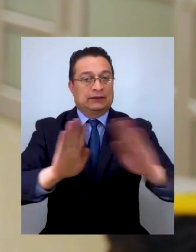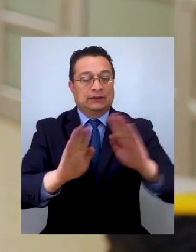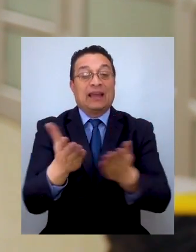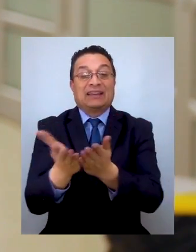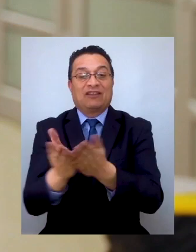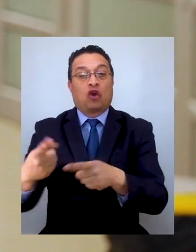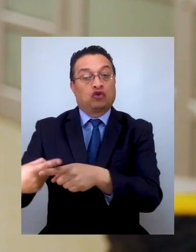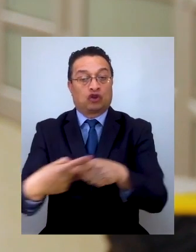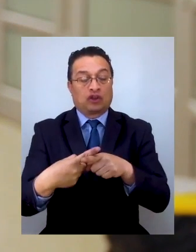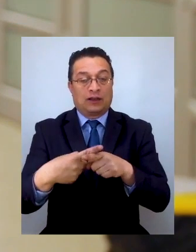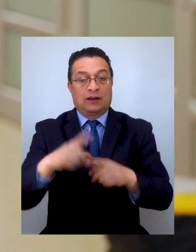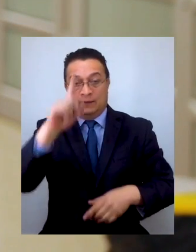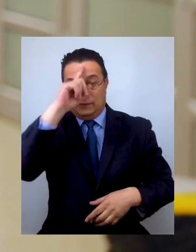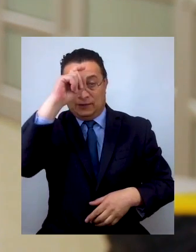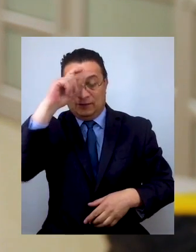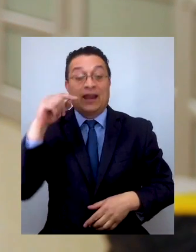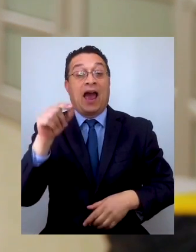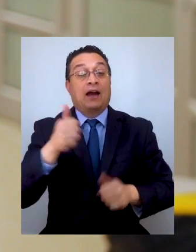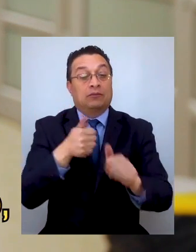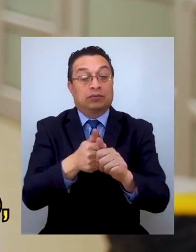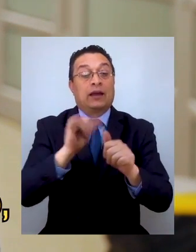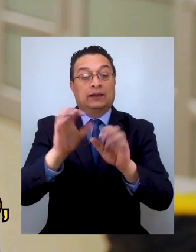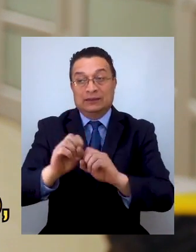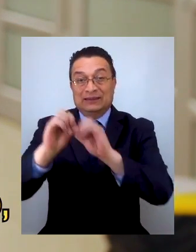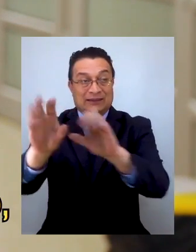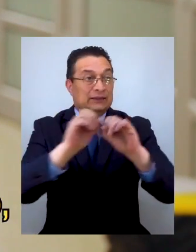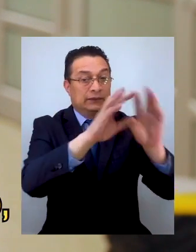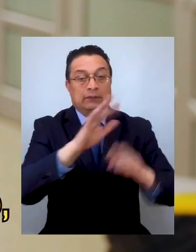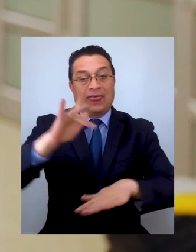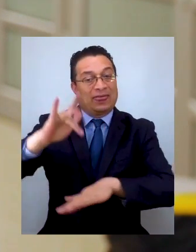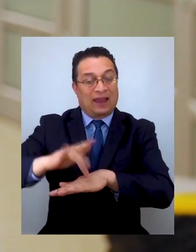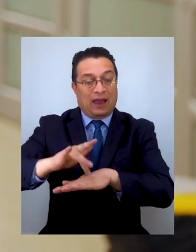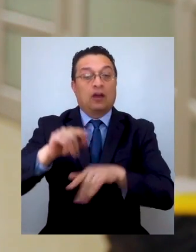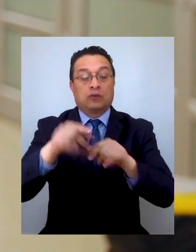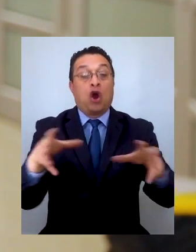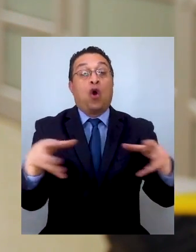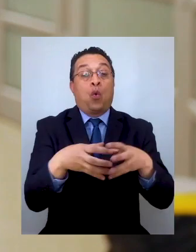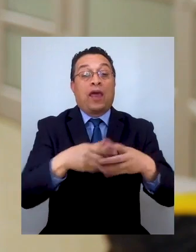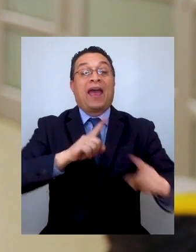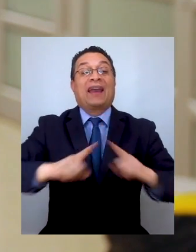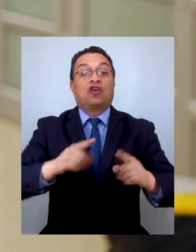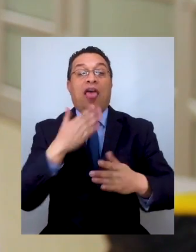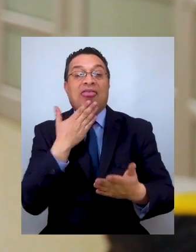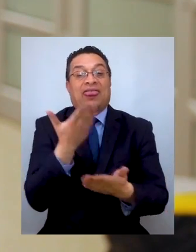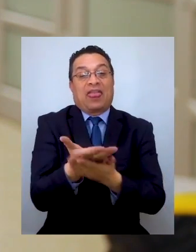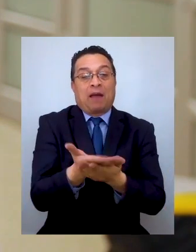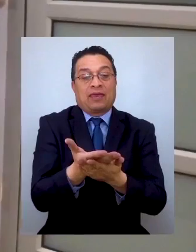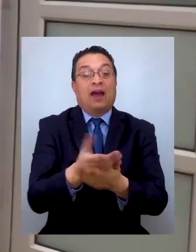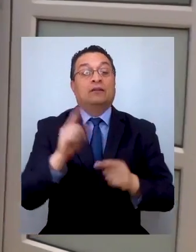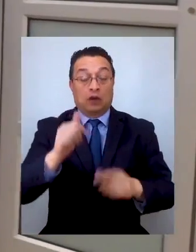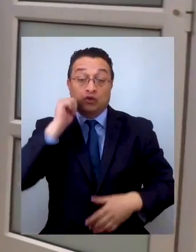domiciliaria, servicio social, clínica asistencial y equipo de traslado de paciente crítico, pasando a denominarse unidad de gestión de la